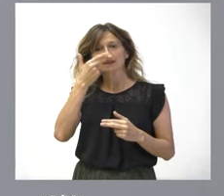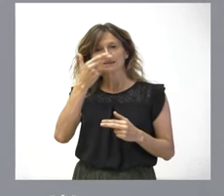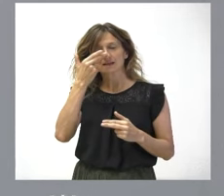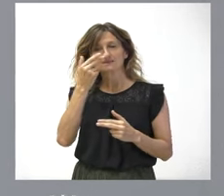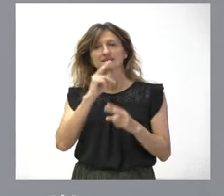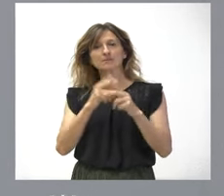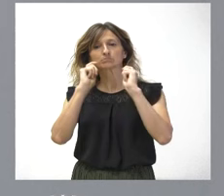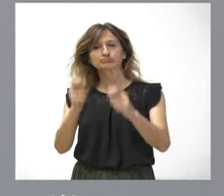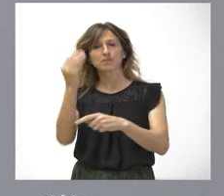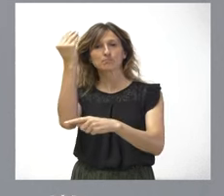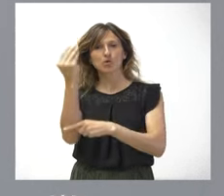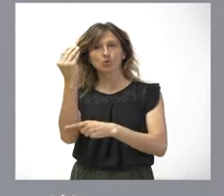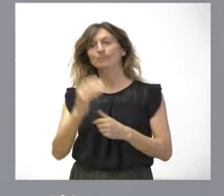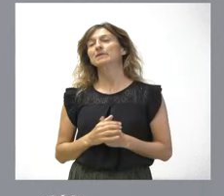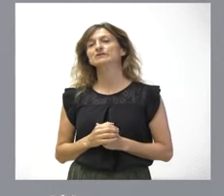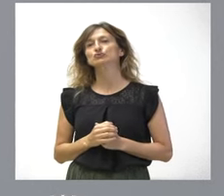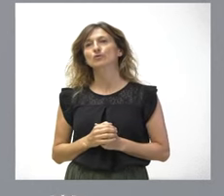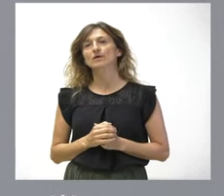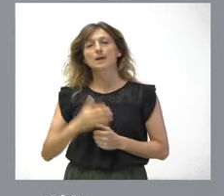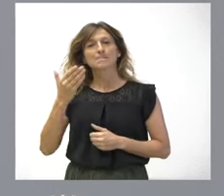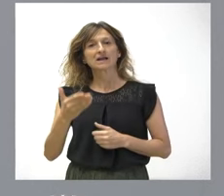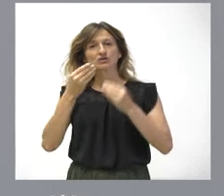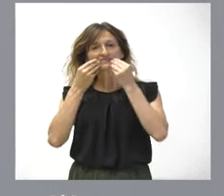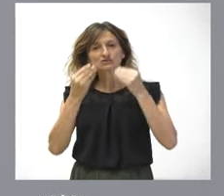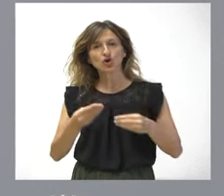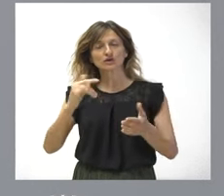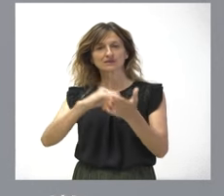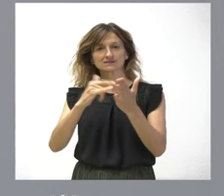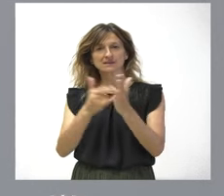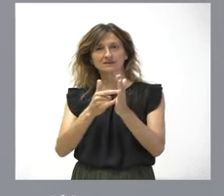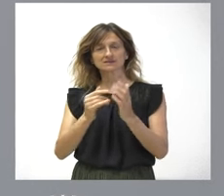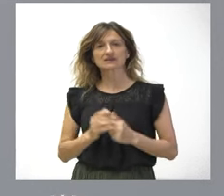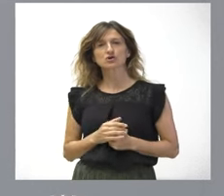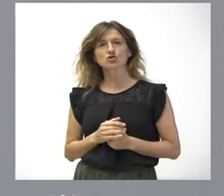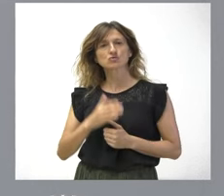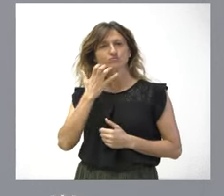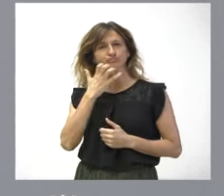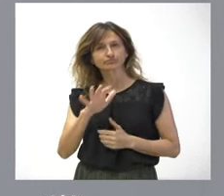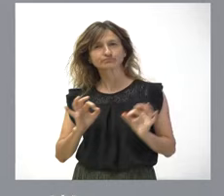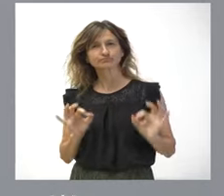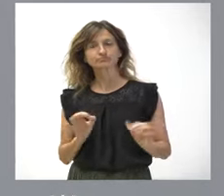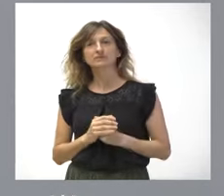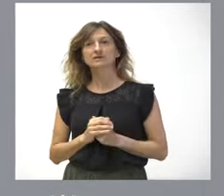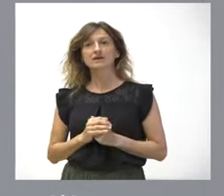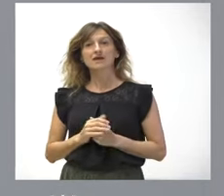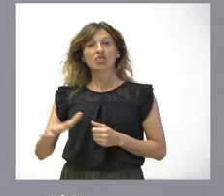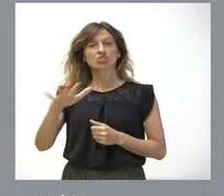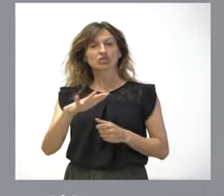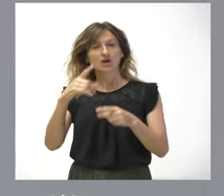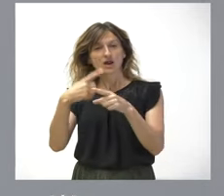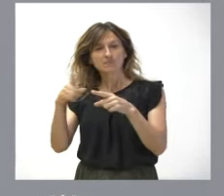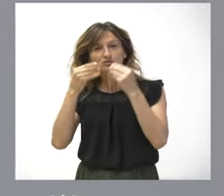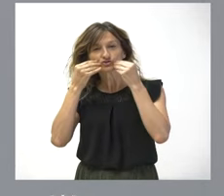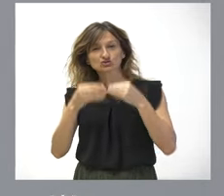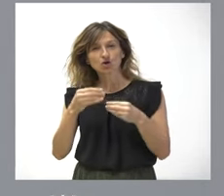monumento aquí confluyen un conjunto de valores históricos técnicos e inmateriales muy singulares es uno de los elementos históricos más